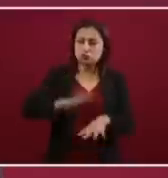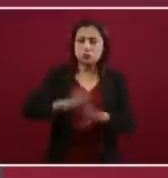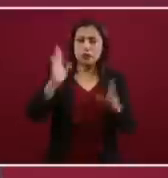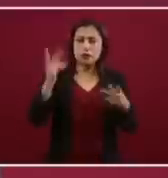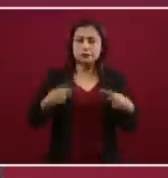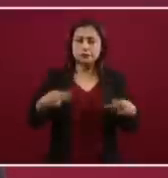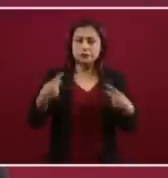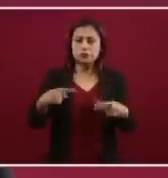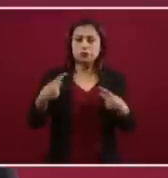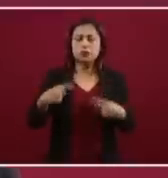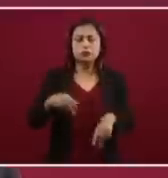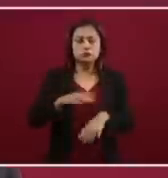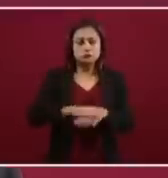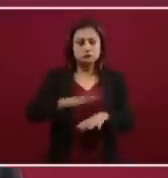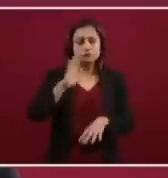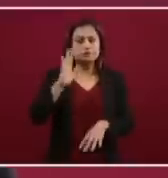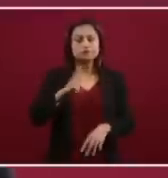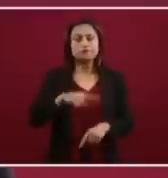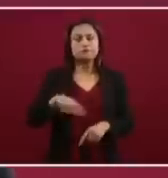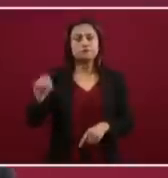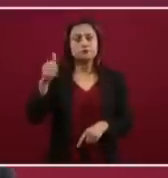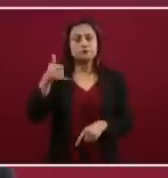más